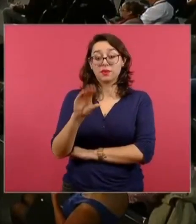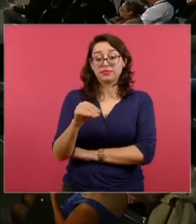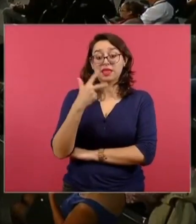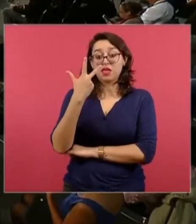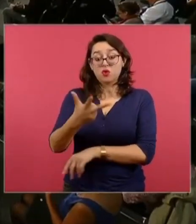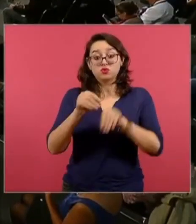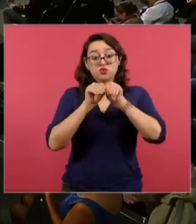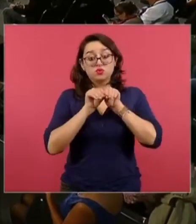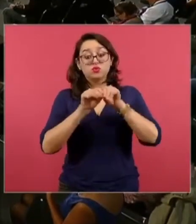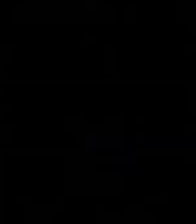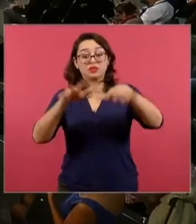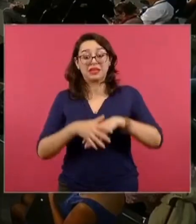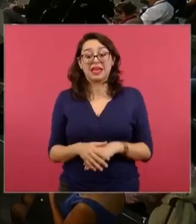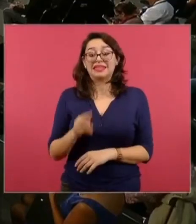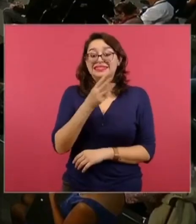transmisión. Más de